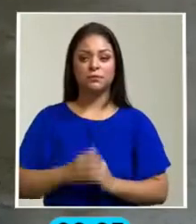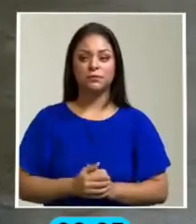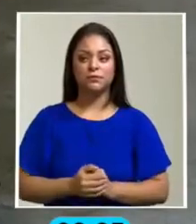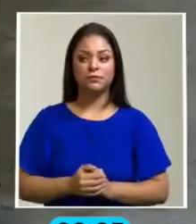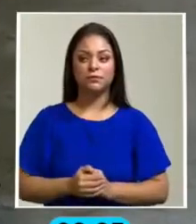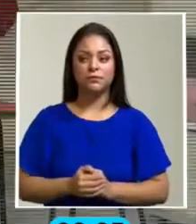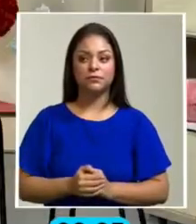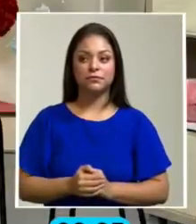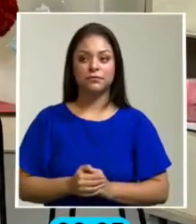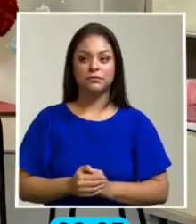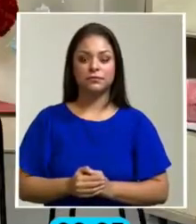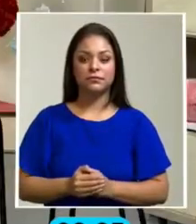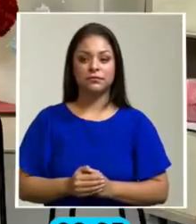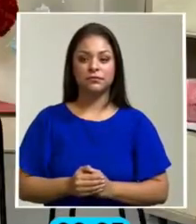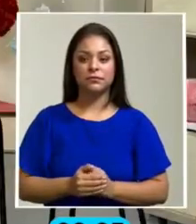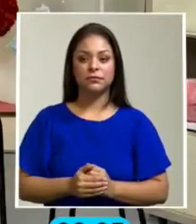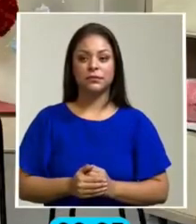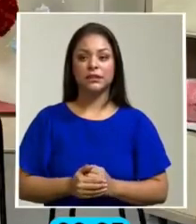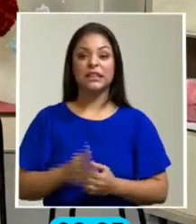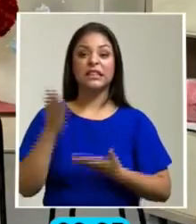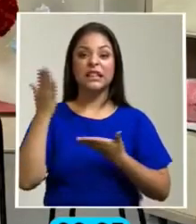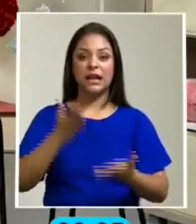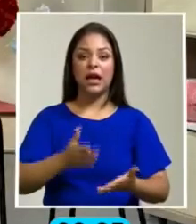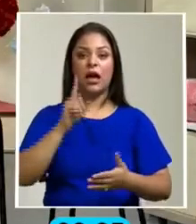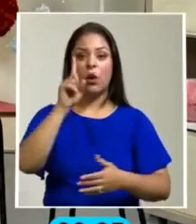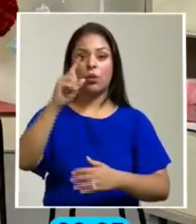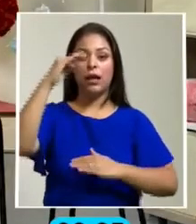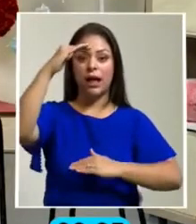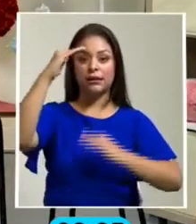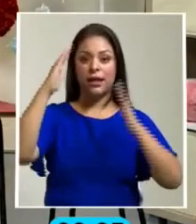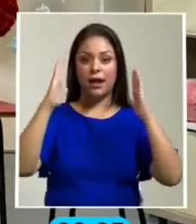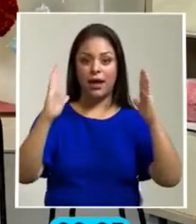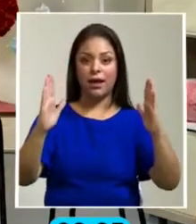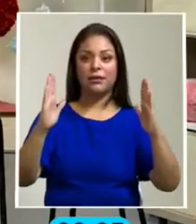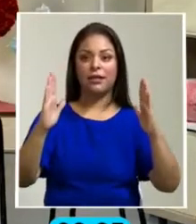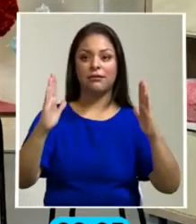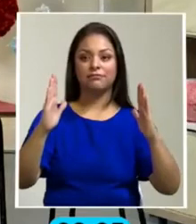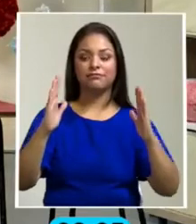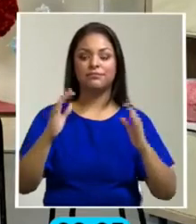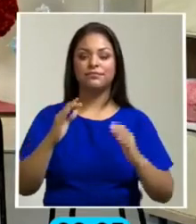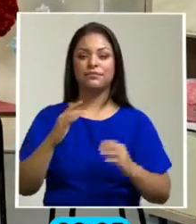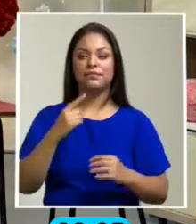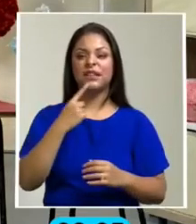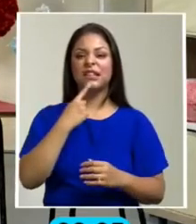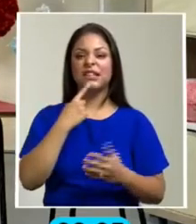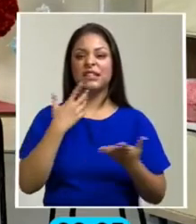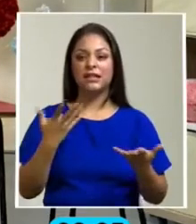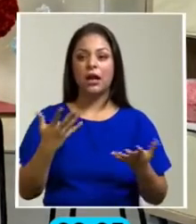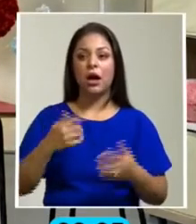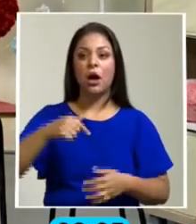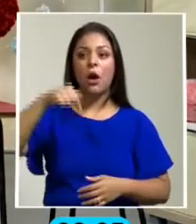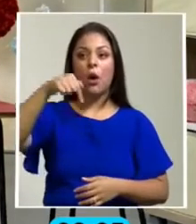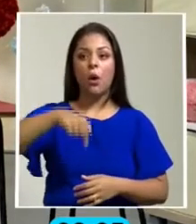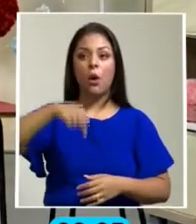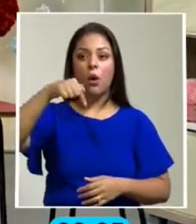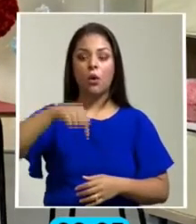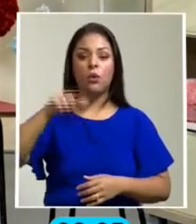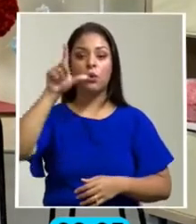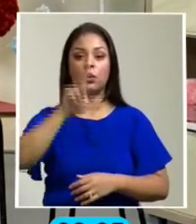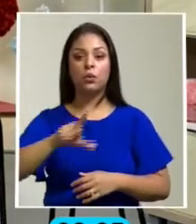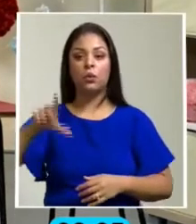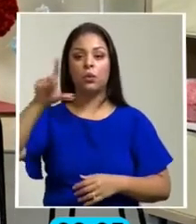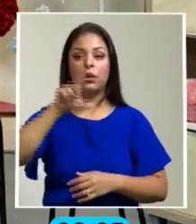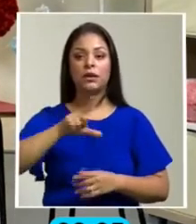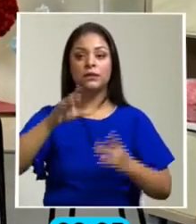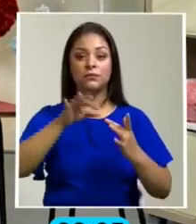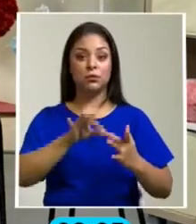Trae una tarjeta y dice: hoy es un lunes muy especial,